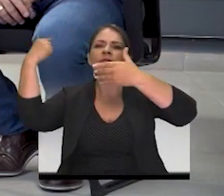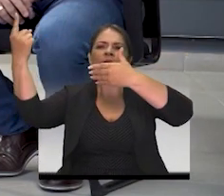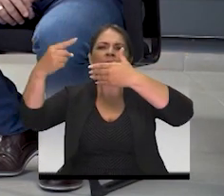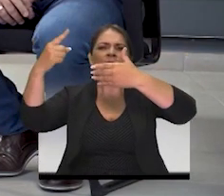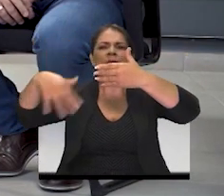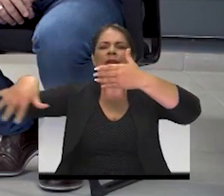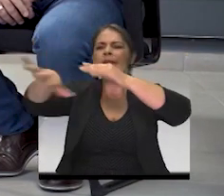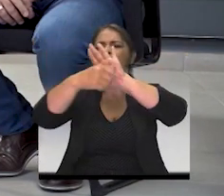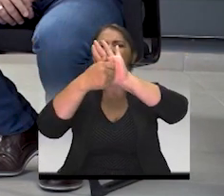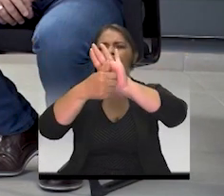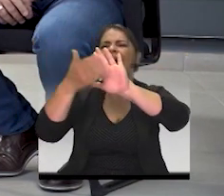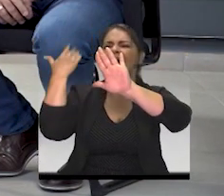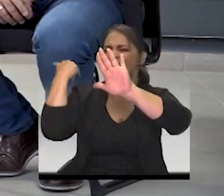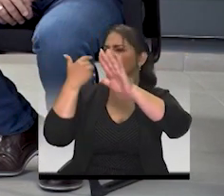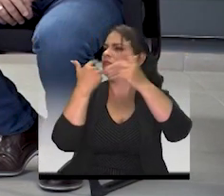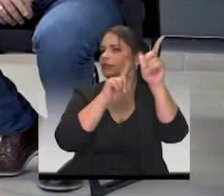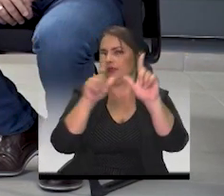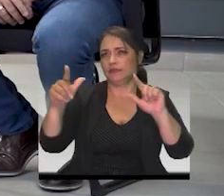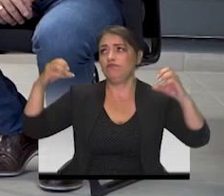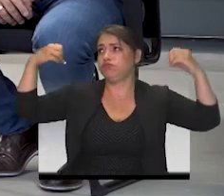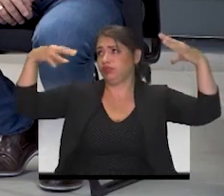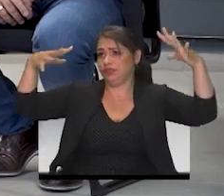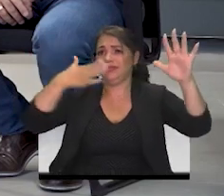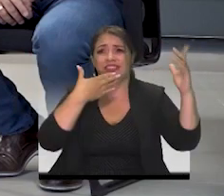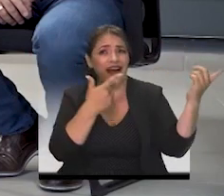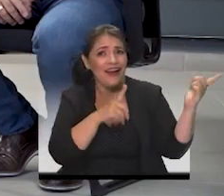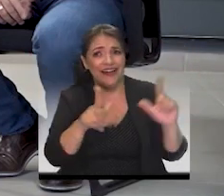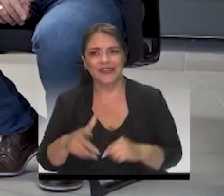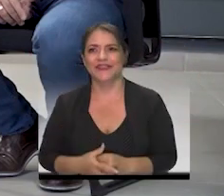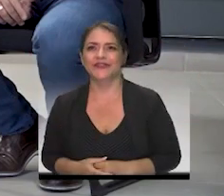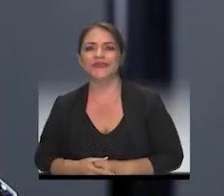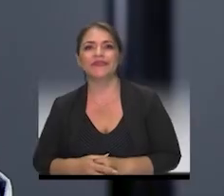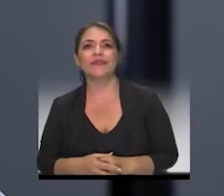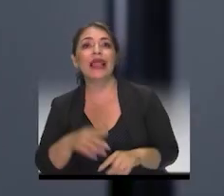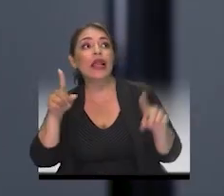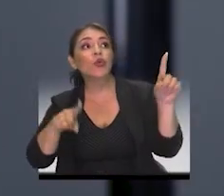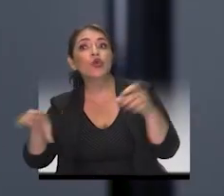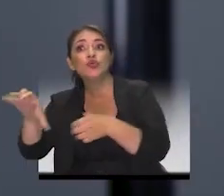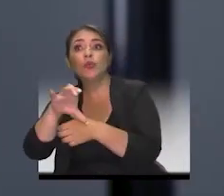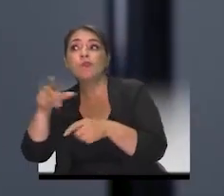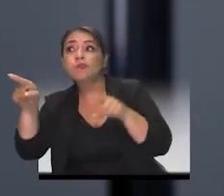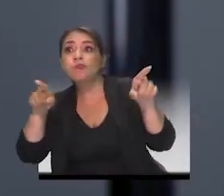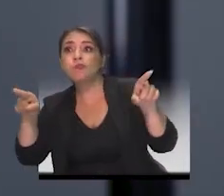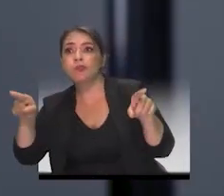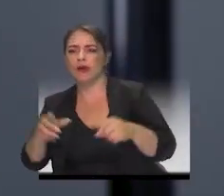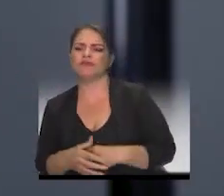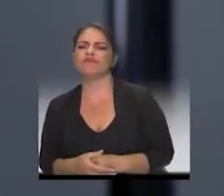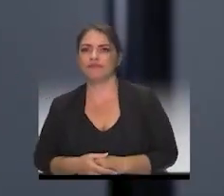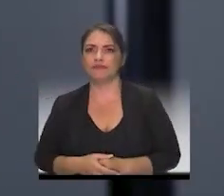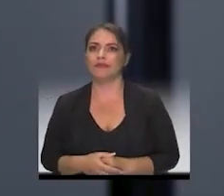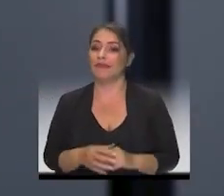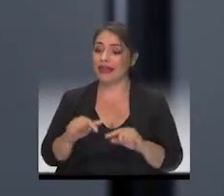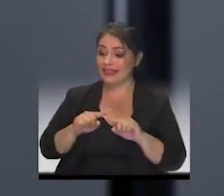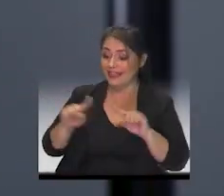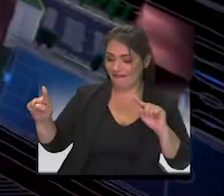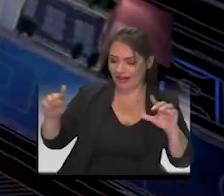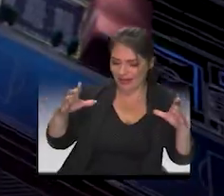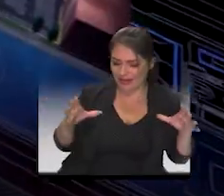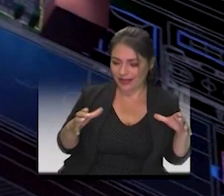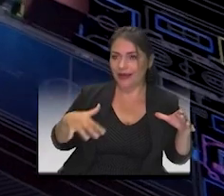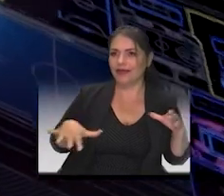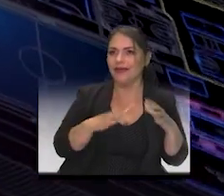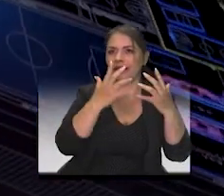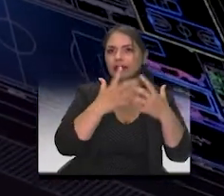esto ya está inventado, ¿sí? Ya hay algunas ciudades inteligentes que tienen telegestión, pero la diferencia de nosotros es